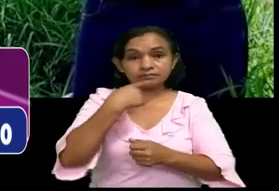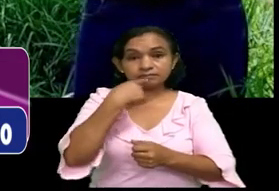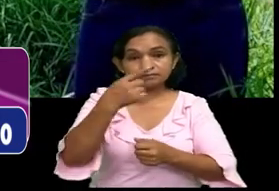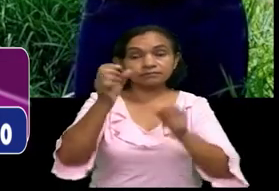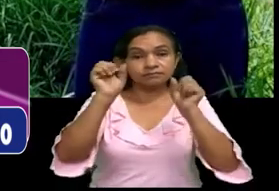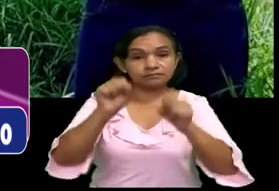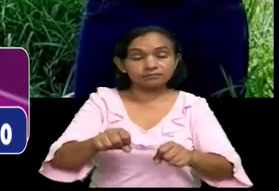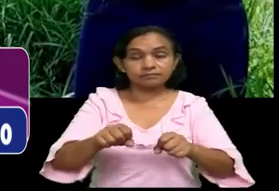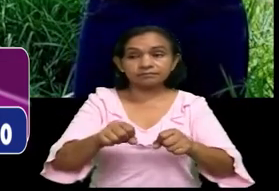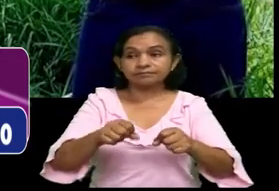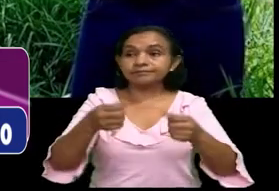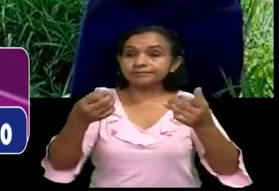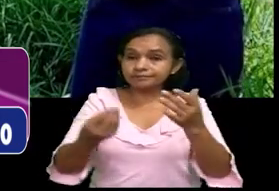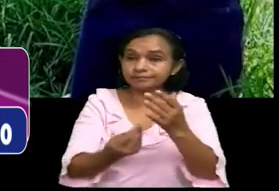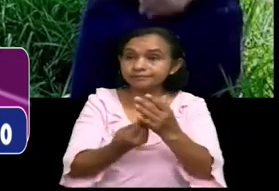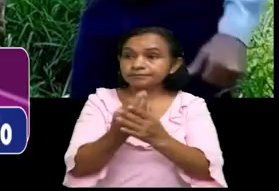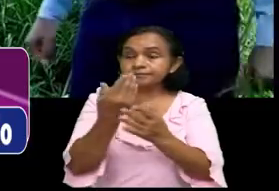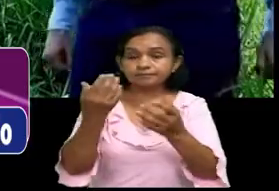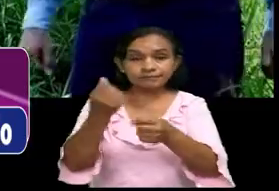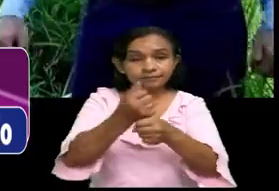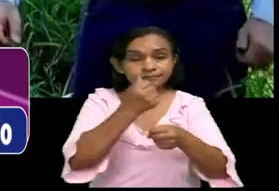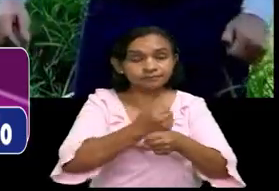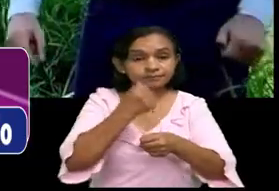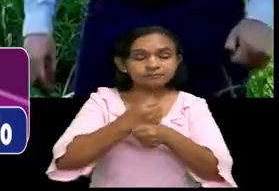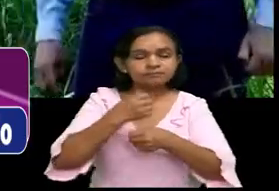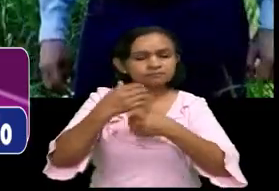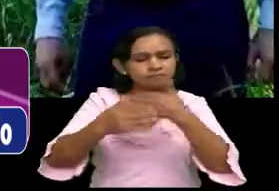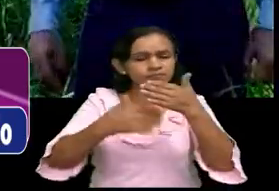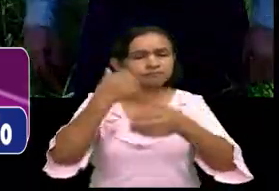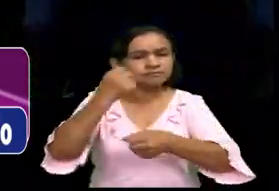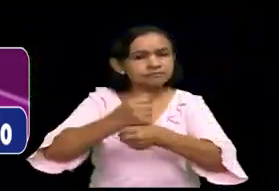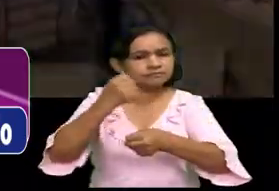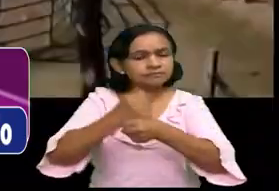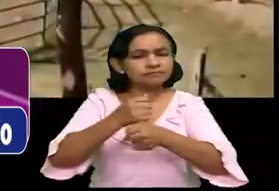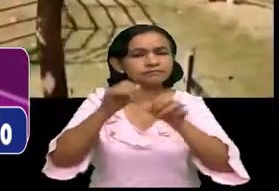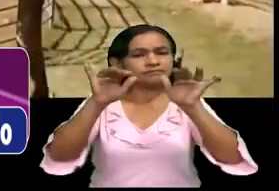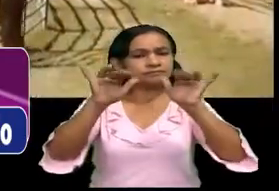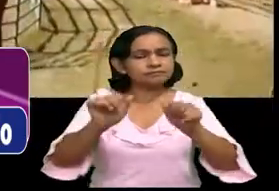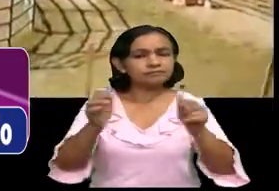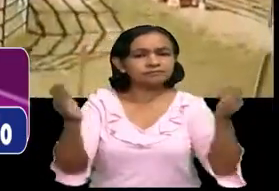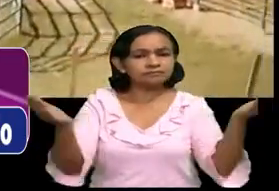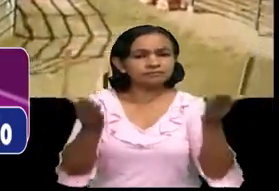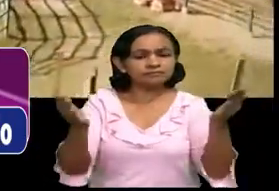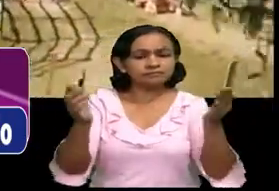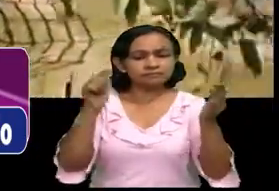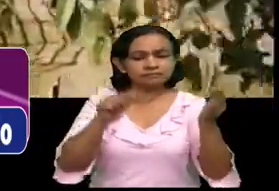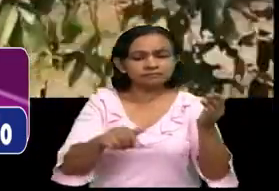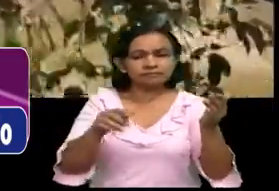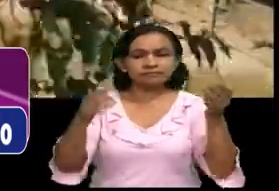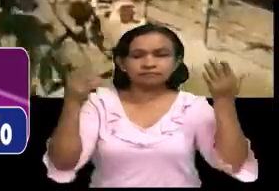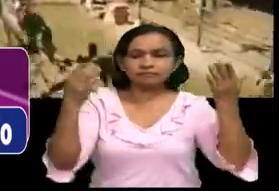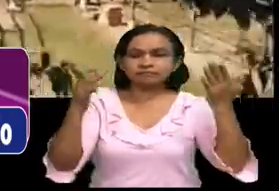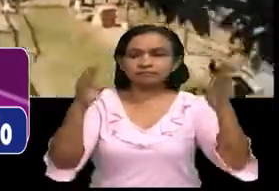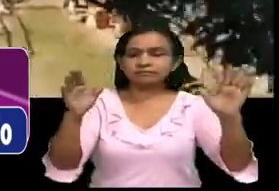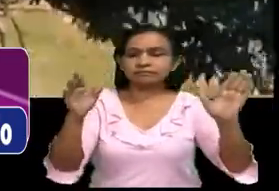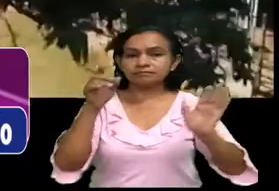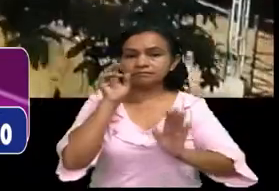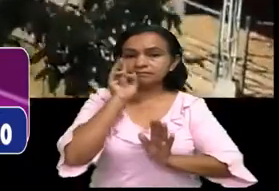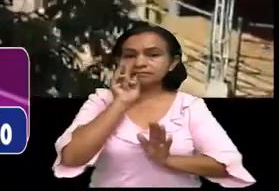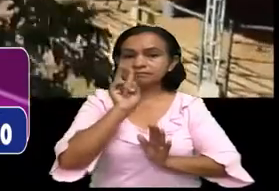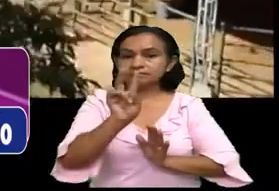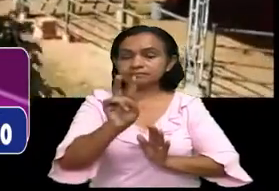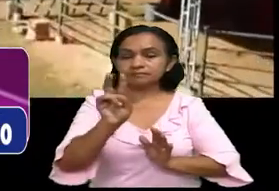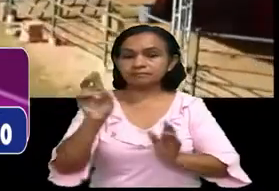el sistema de producción, consumo y comercio ha venido trabajando ya precisamente en estas acciones. O sea, cuando vos ves la